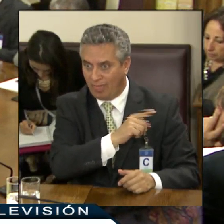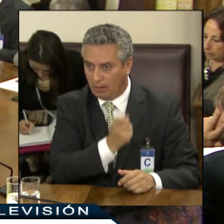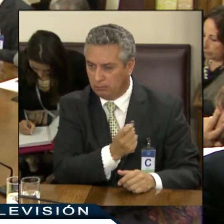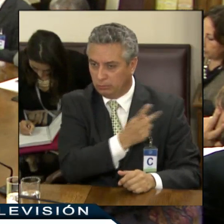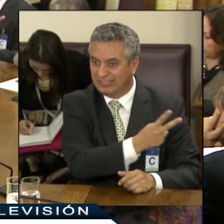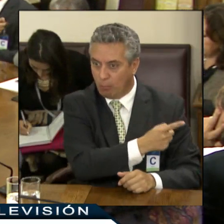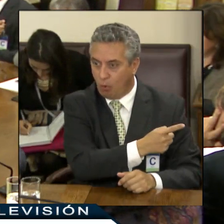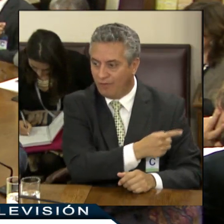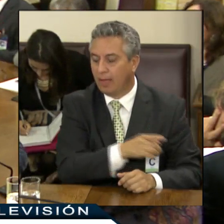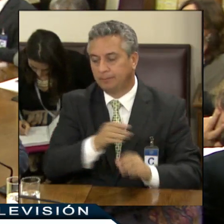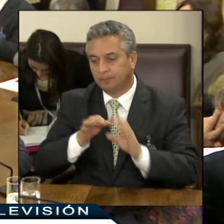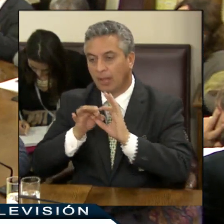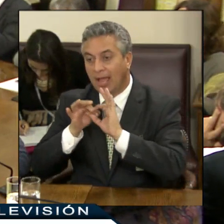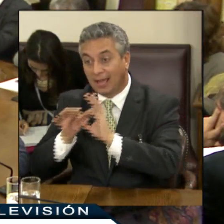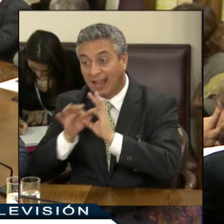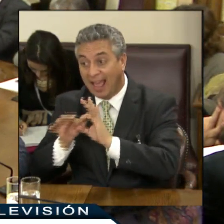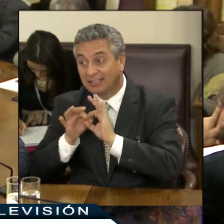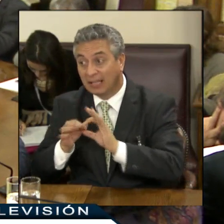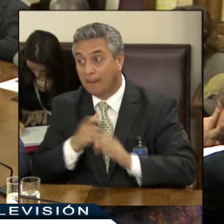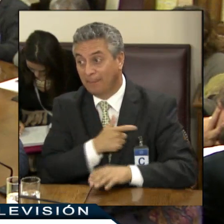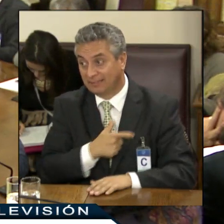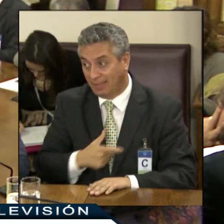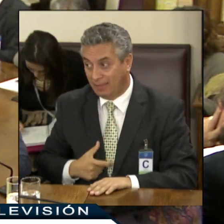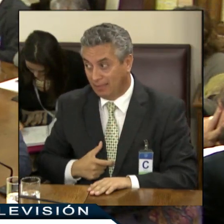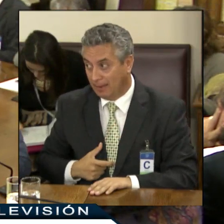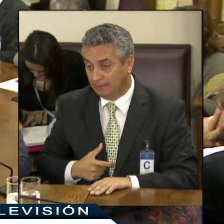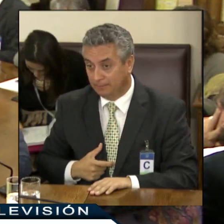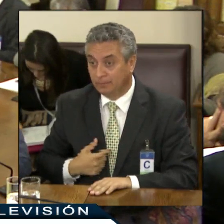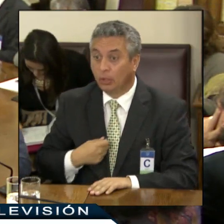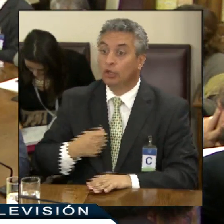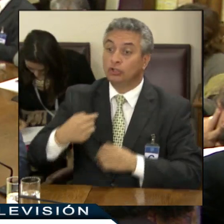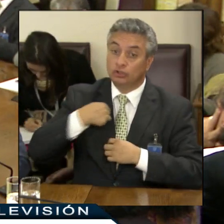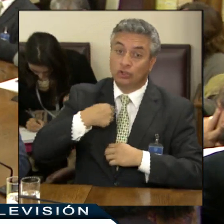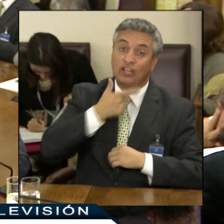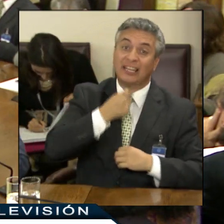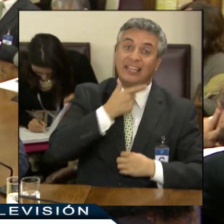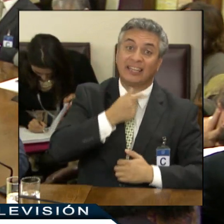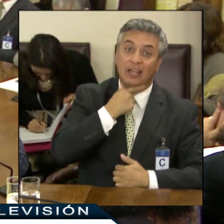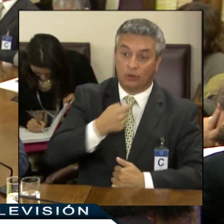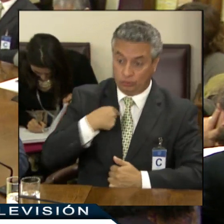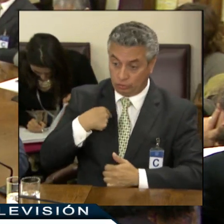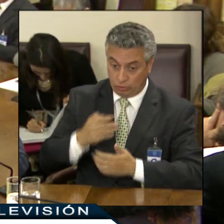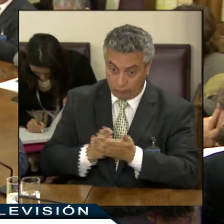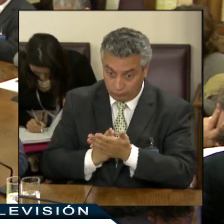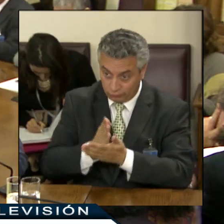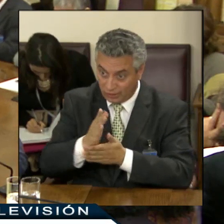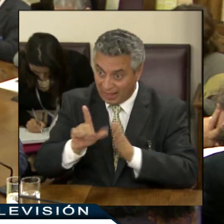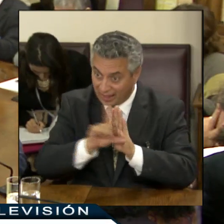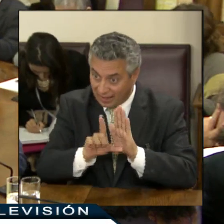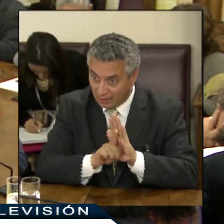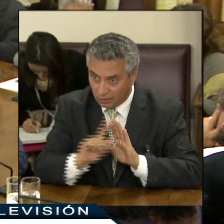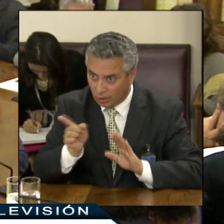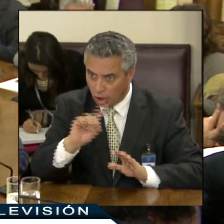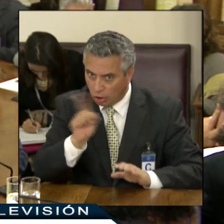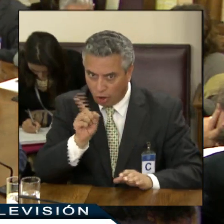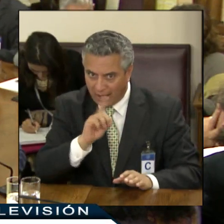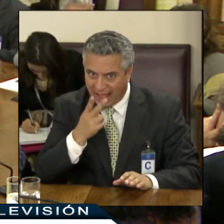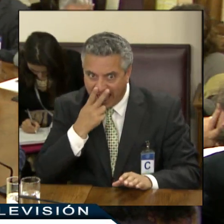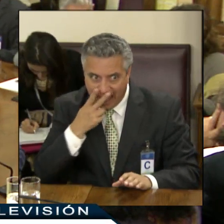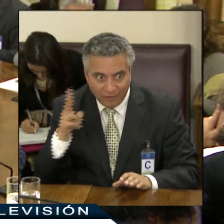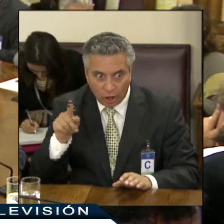gracias gracias presidente yo yo quiero decir que lo que nosotros empezamos a legislar no tenía nada que ver con lo que hoy día